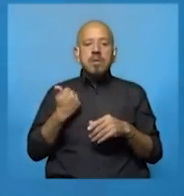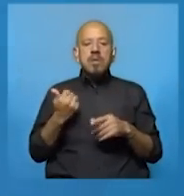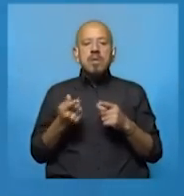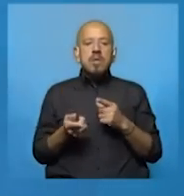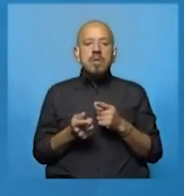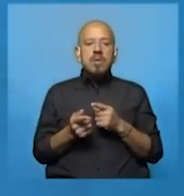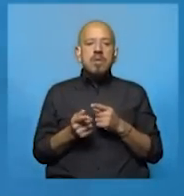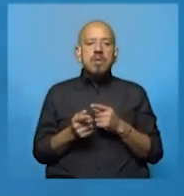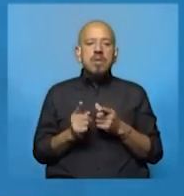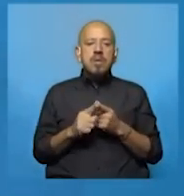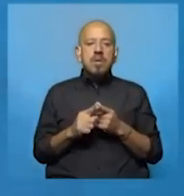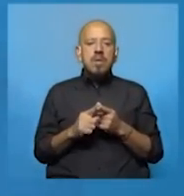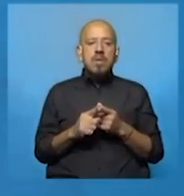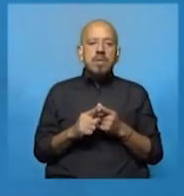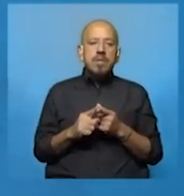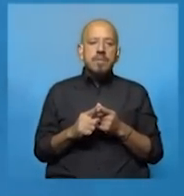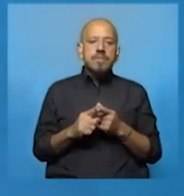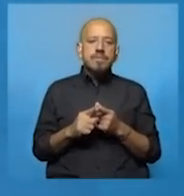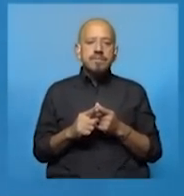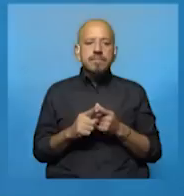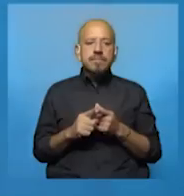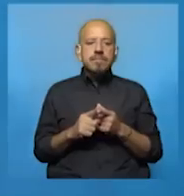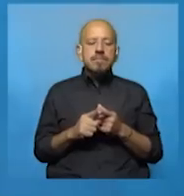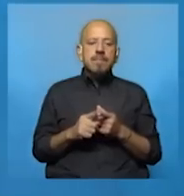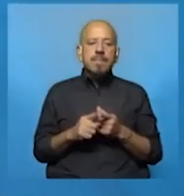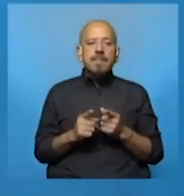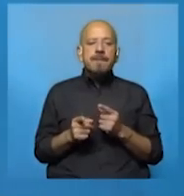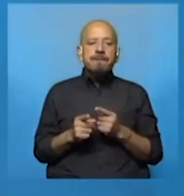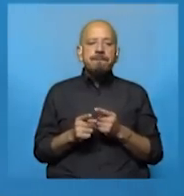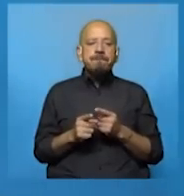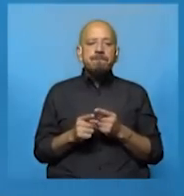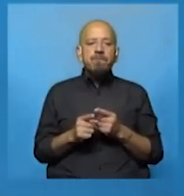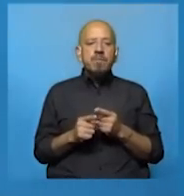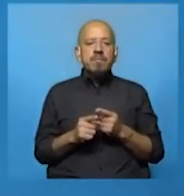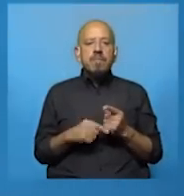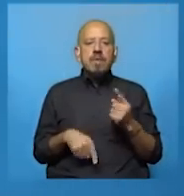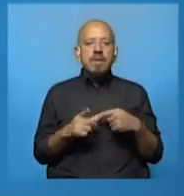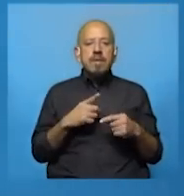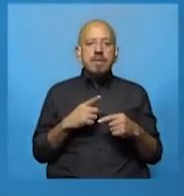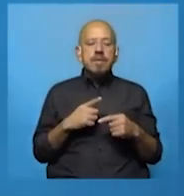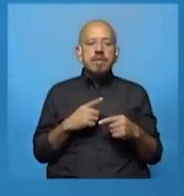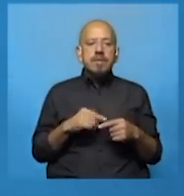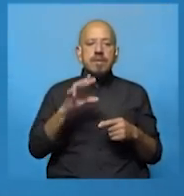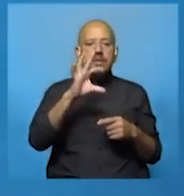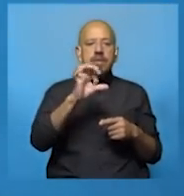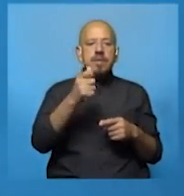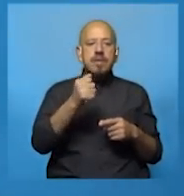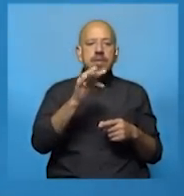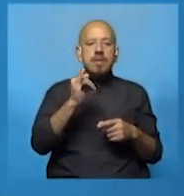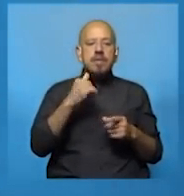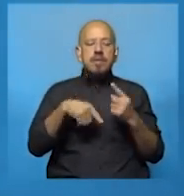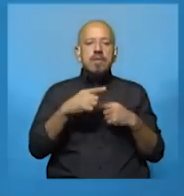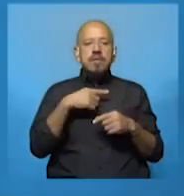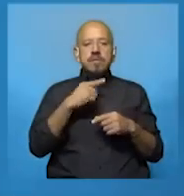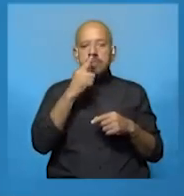te voy a contar una historia A ver las sociedades anónimas financieras de inversión las famosas safi que en los 90